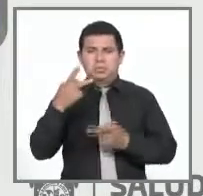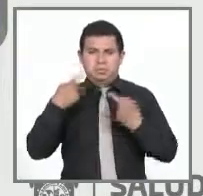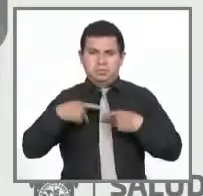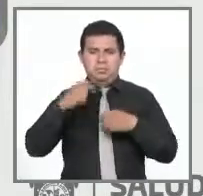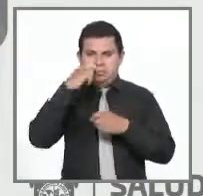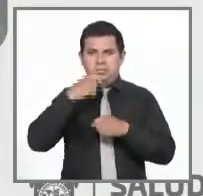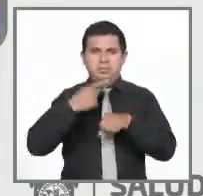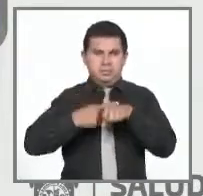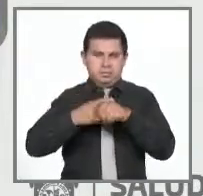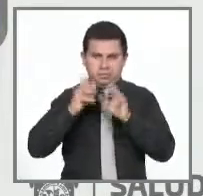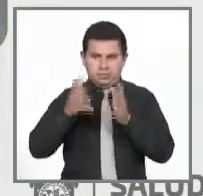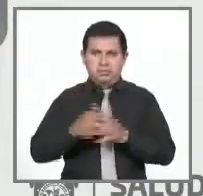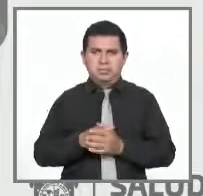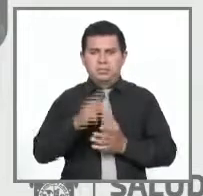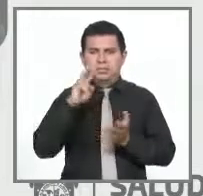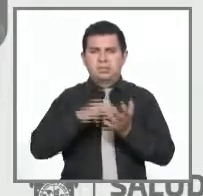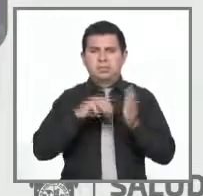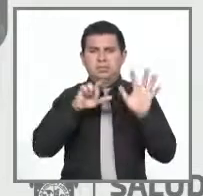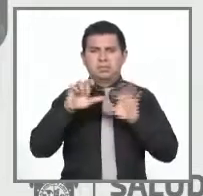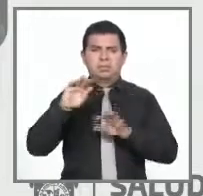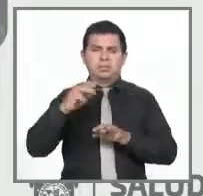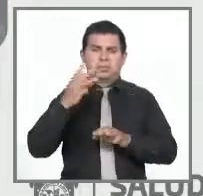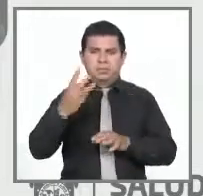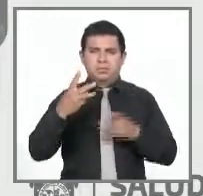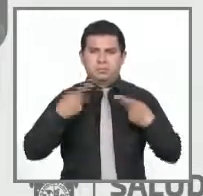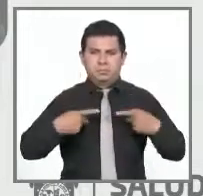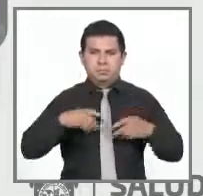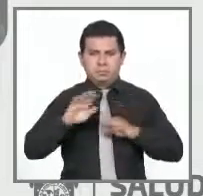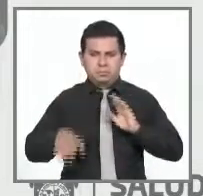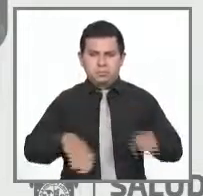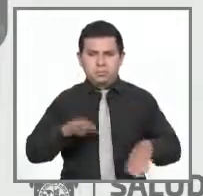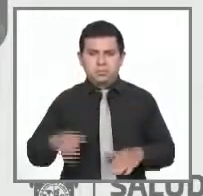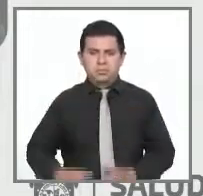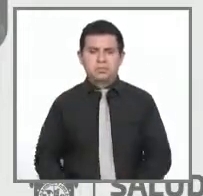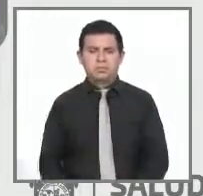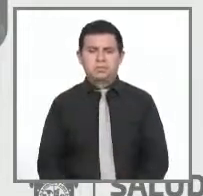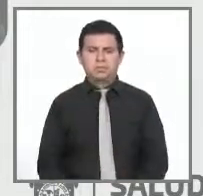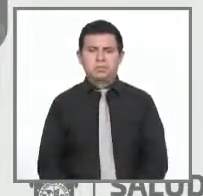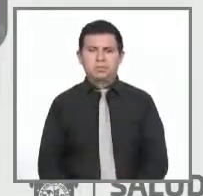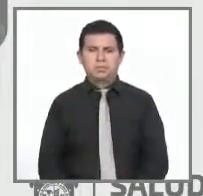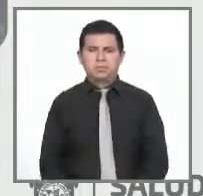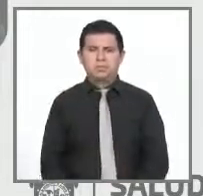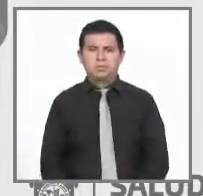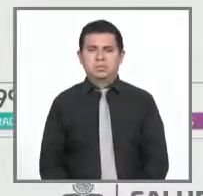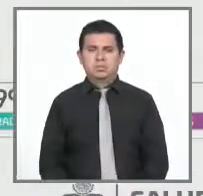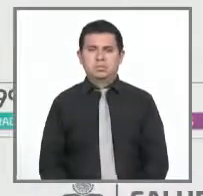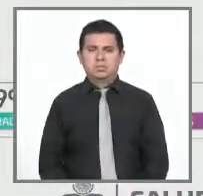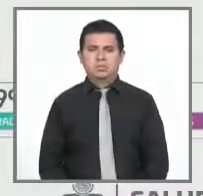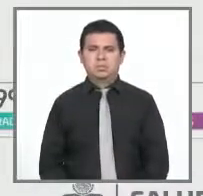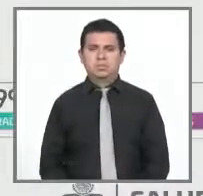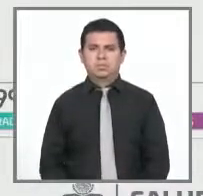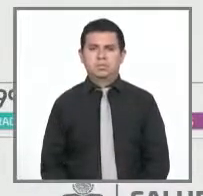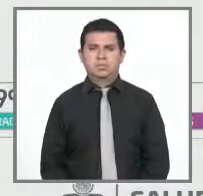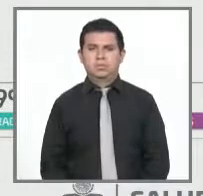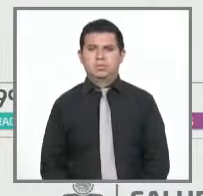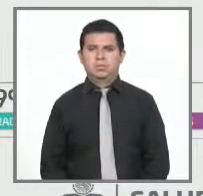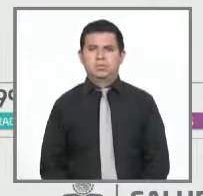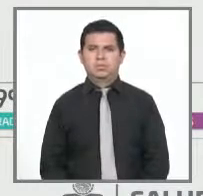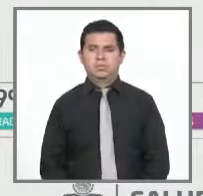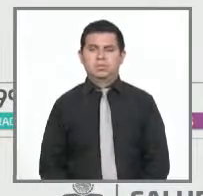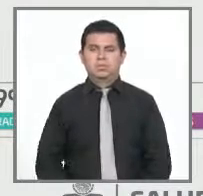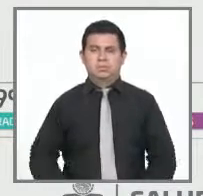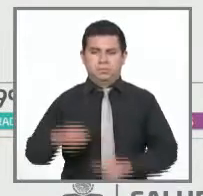confirmados 3 mil 793 defunciones el panorama jurisdiccional valles